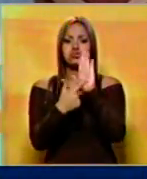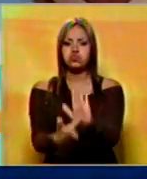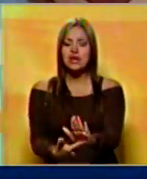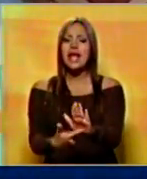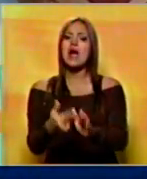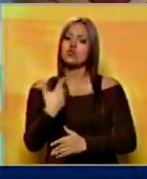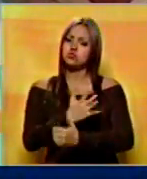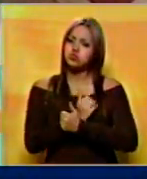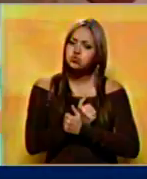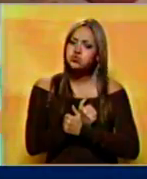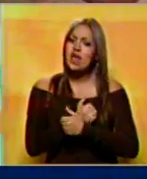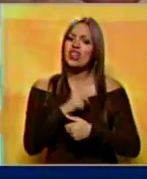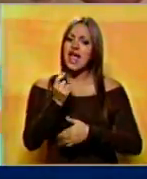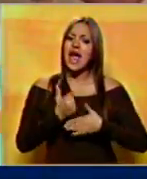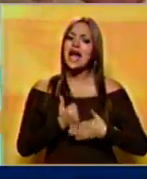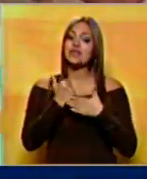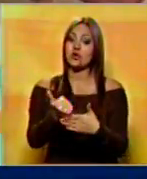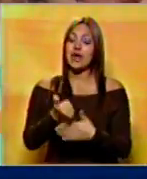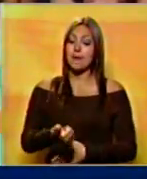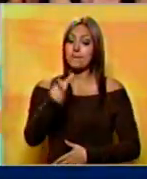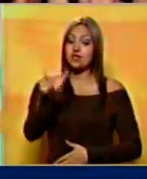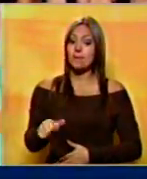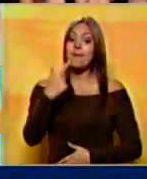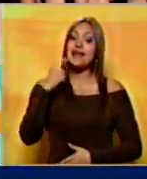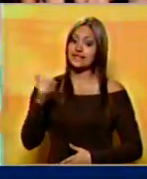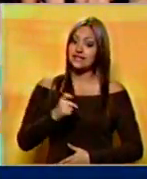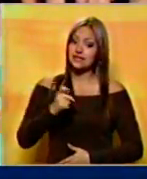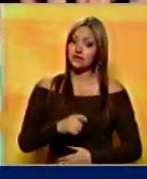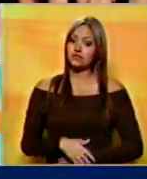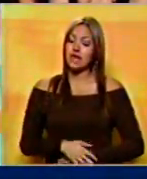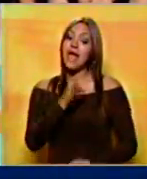nuestra pasión es ayudar a los más necesitados.